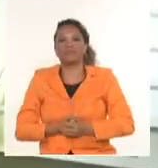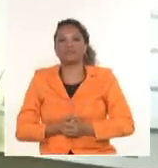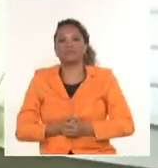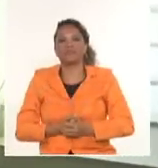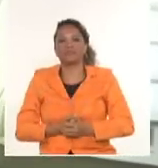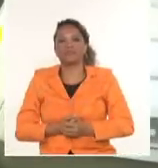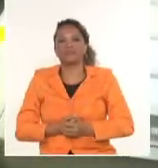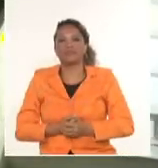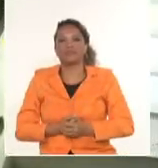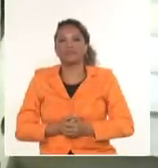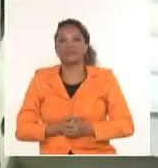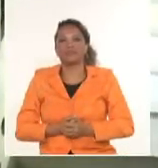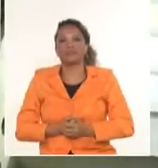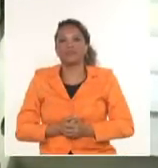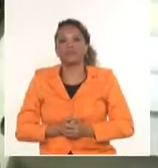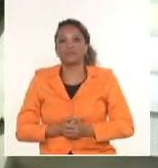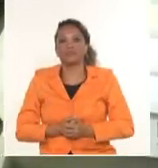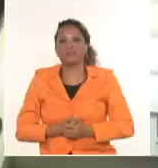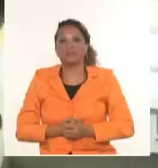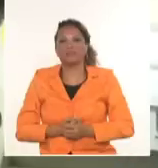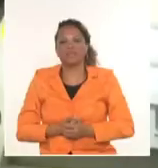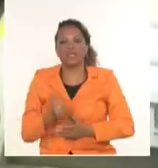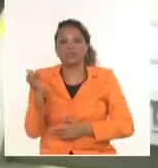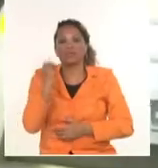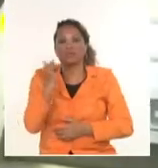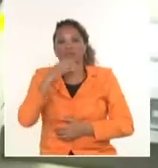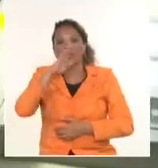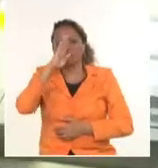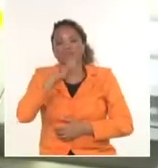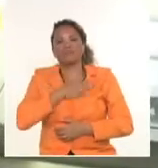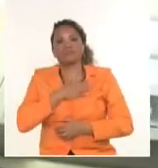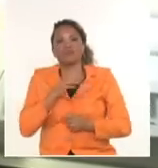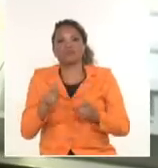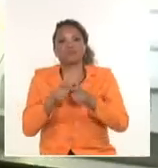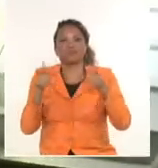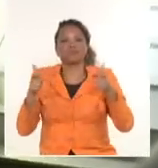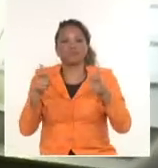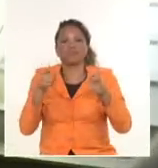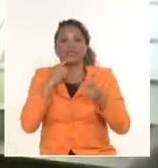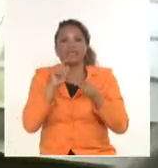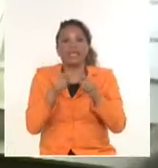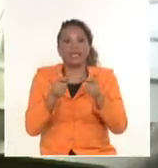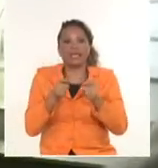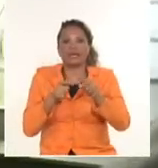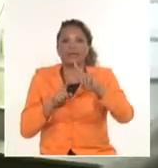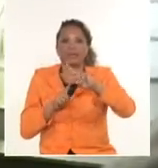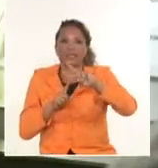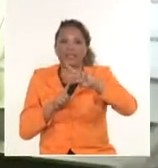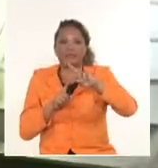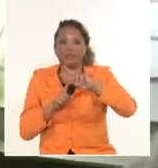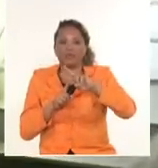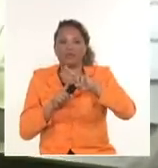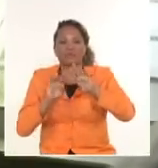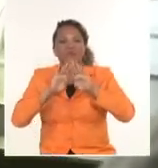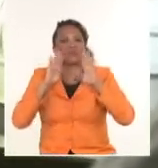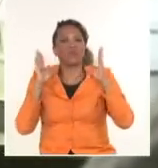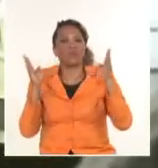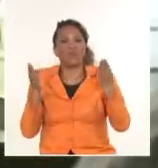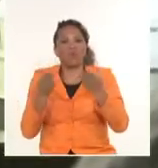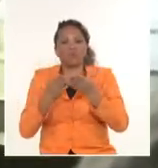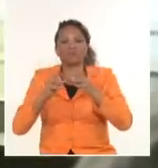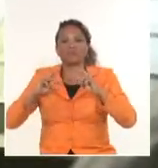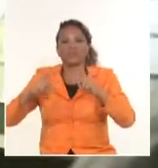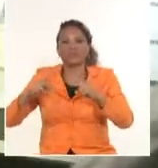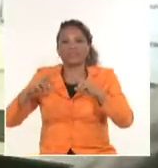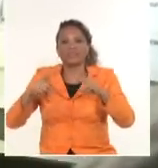medios cubanos en un conglomerado, tanto desde la radio, desde la televisión, están replicando